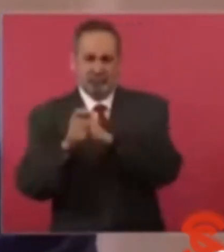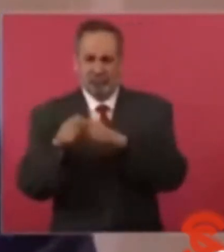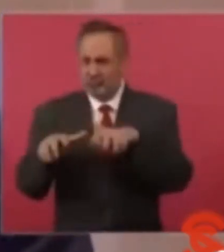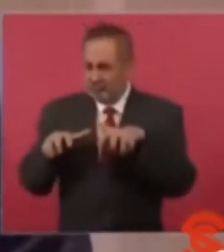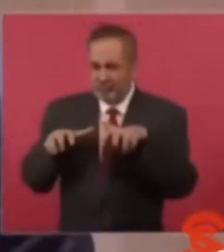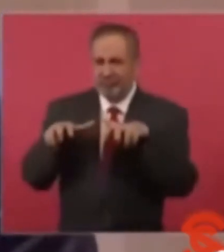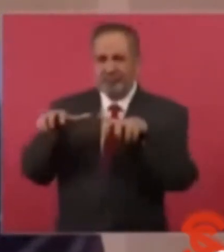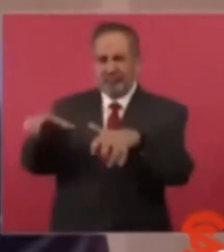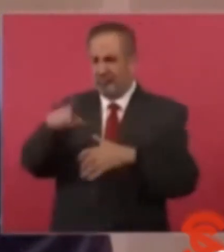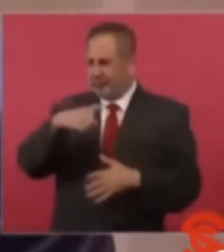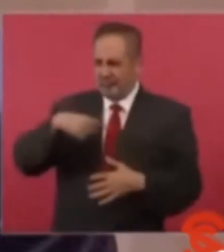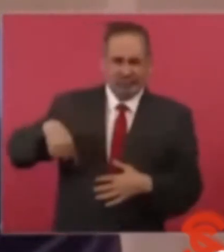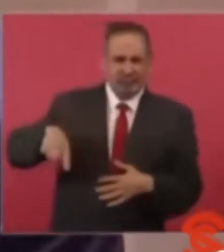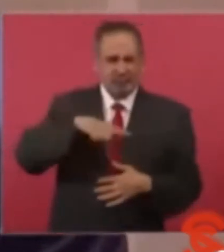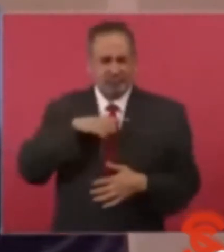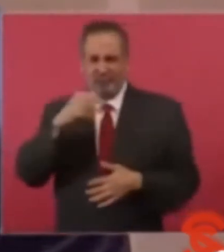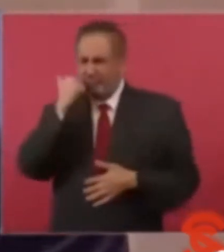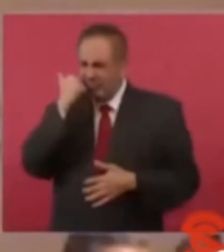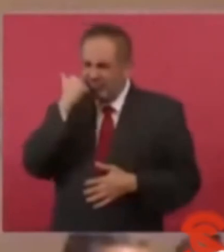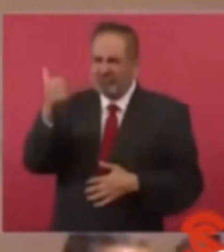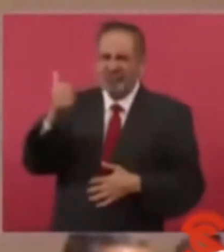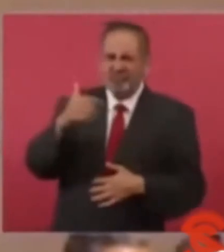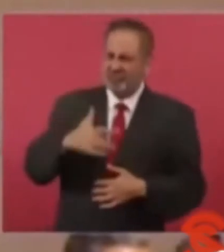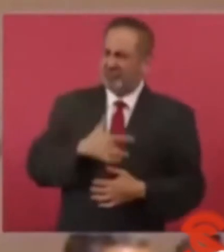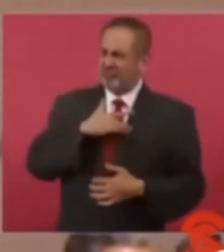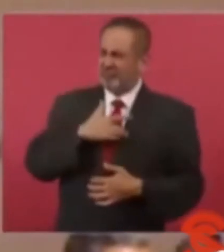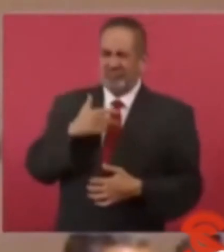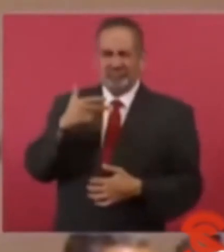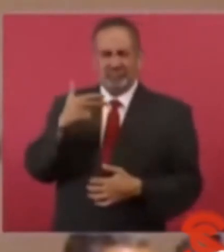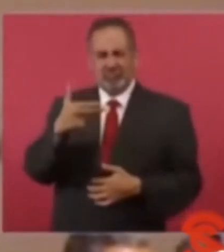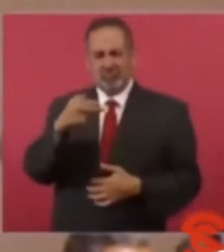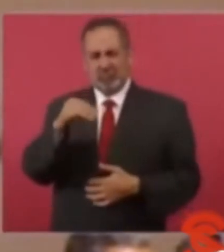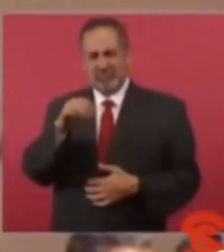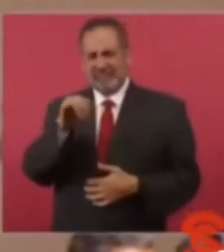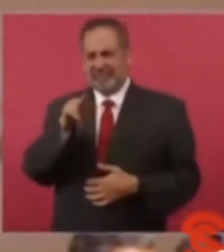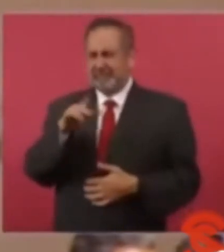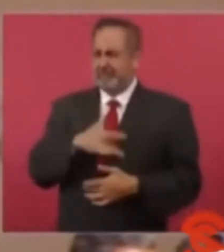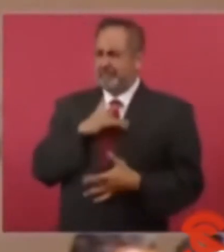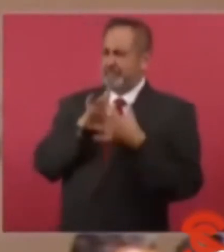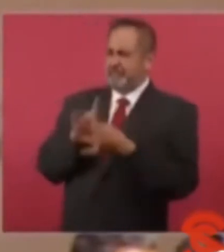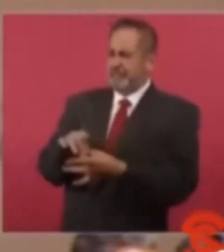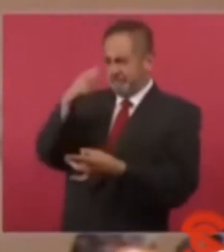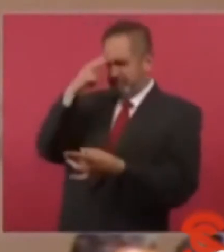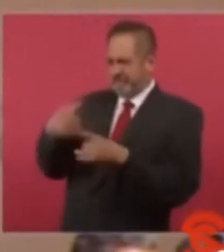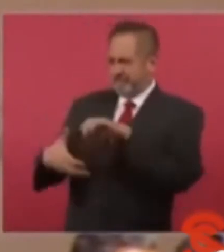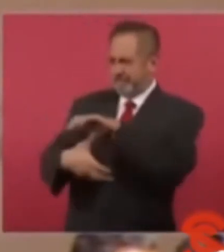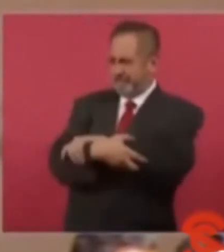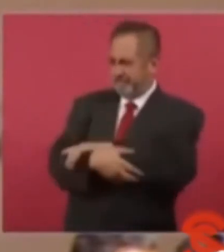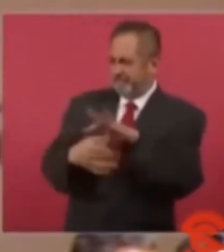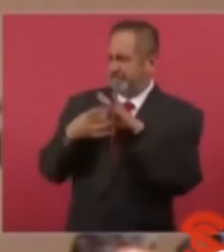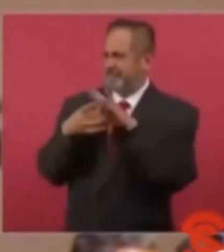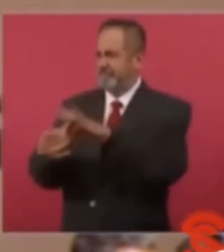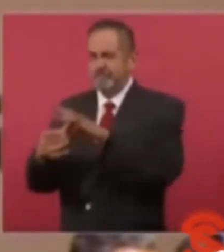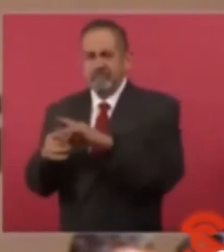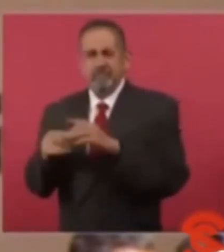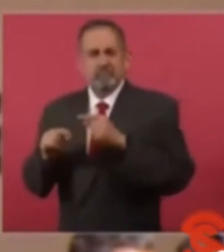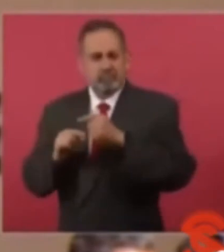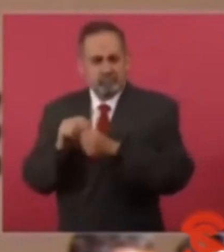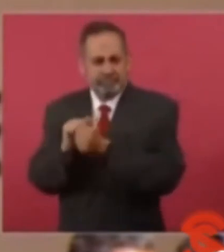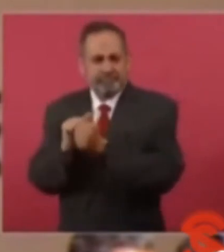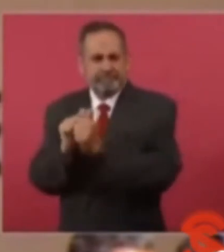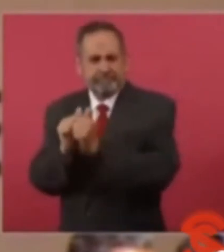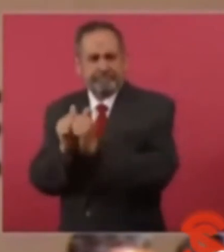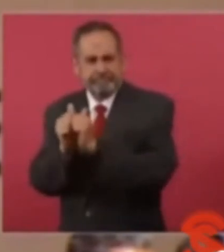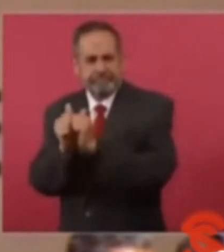que enarbolamos la bandera del humanismo mexicano, poco a poco fuimos promoviendo un